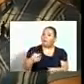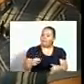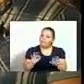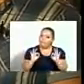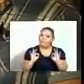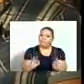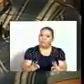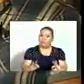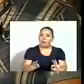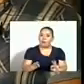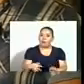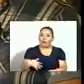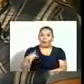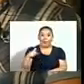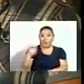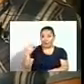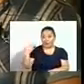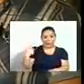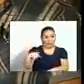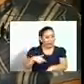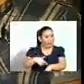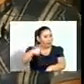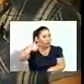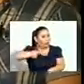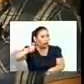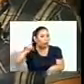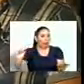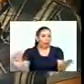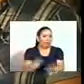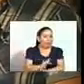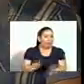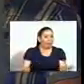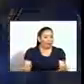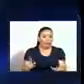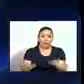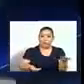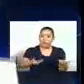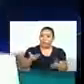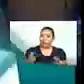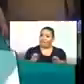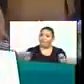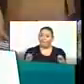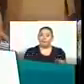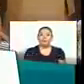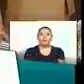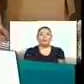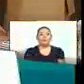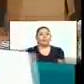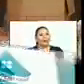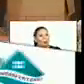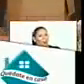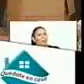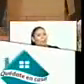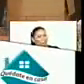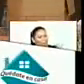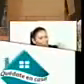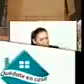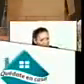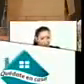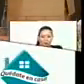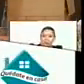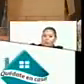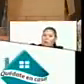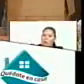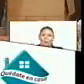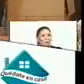nos hemos visto bien necesitados todos estos meses, que el mercado ha estado muerto, pues. Pero, ¿qué se hará con toda esta